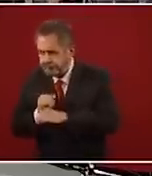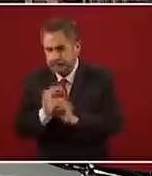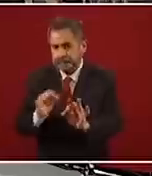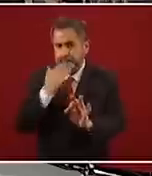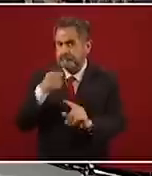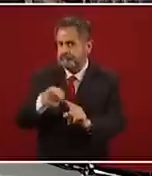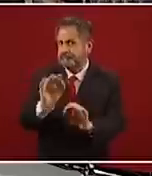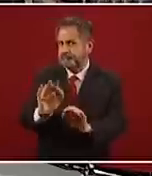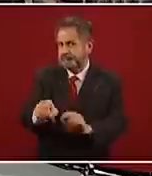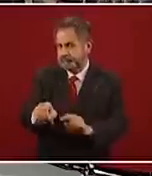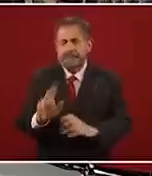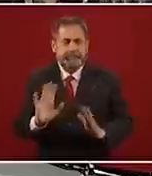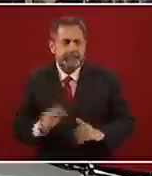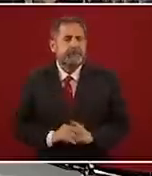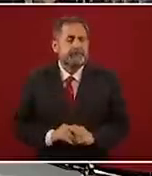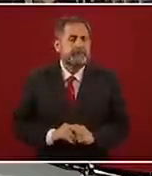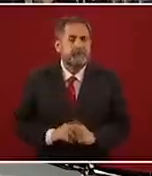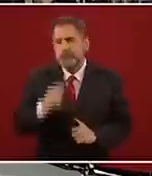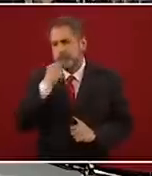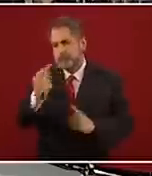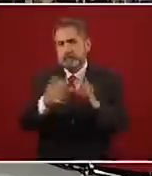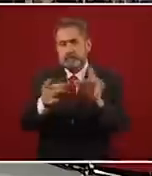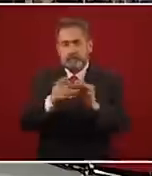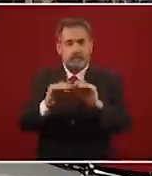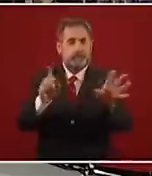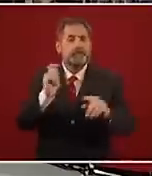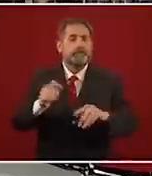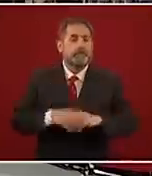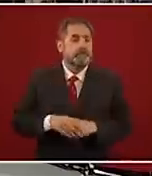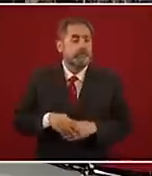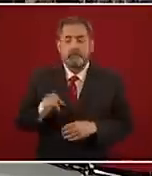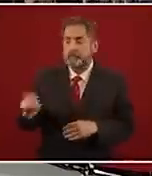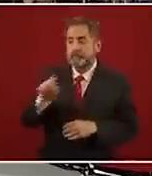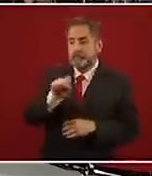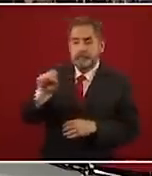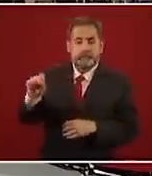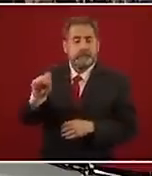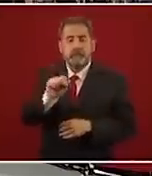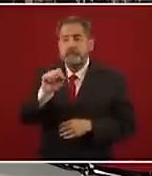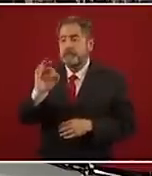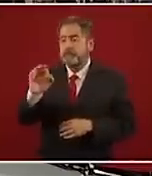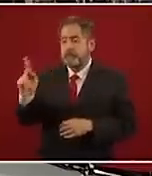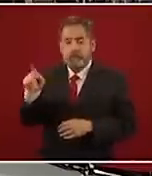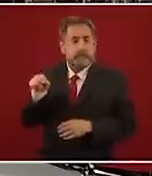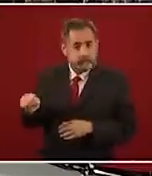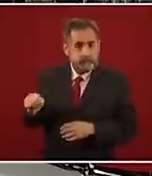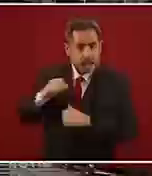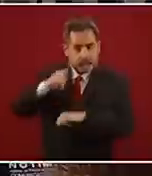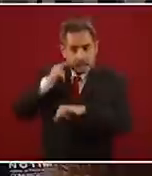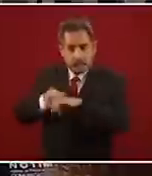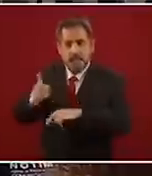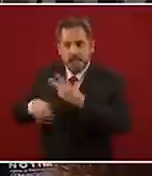investigación y decirles que la Secretaría de la Función Pública